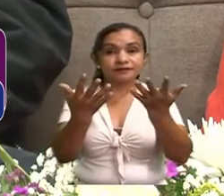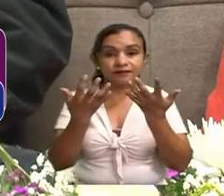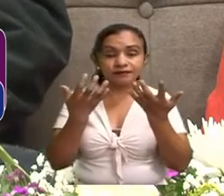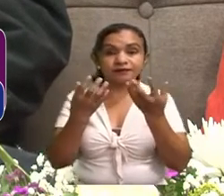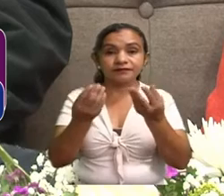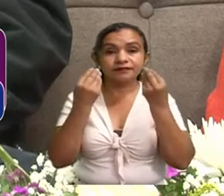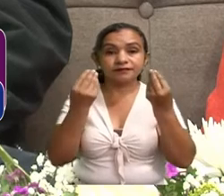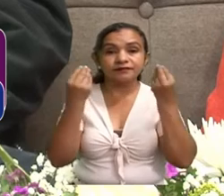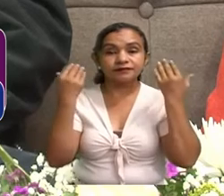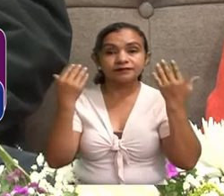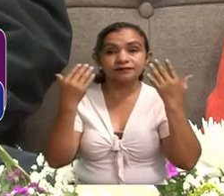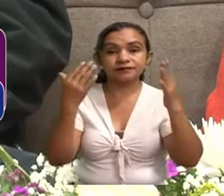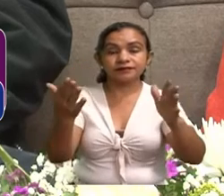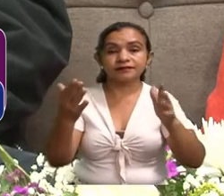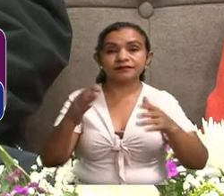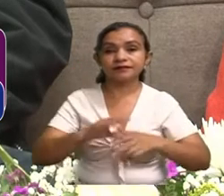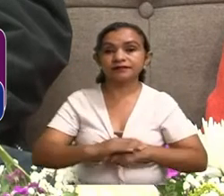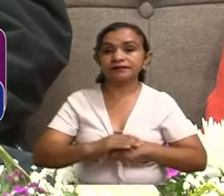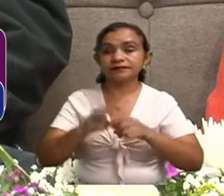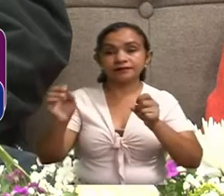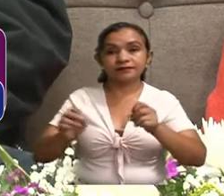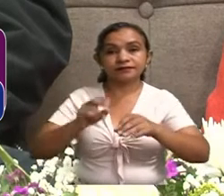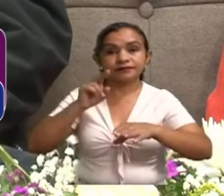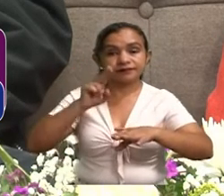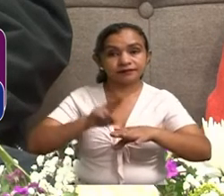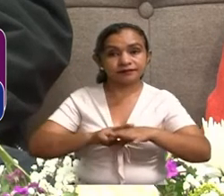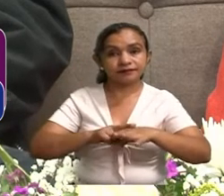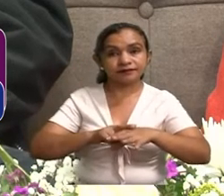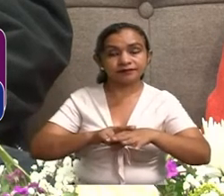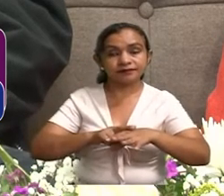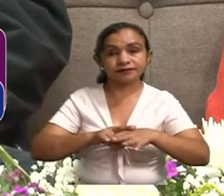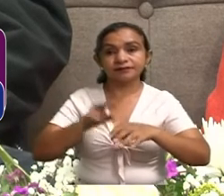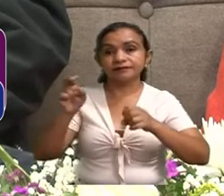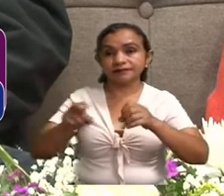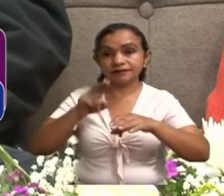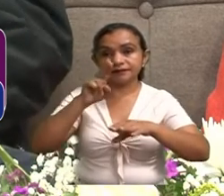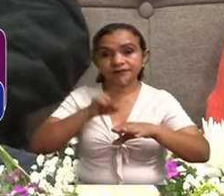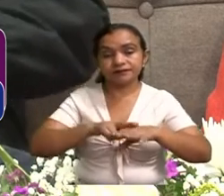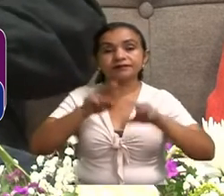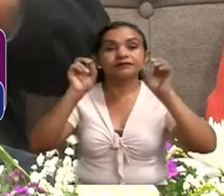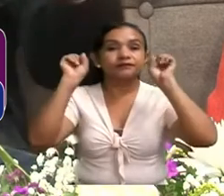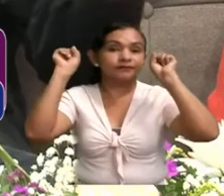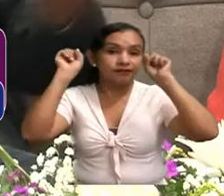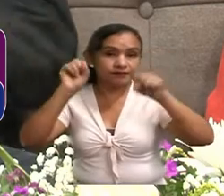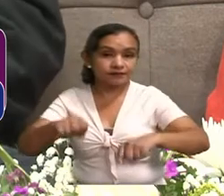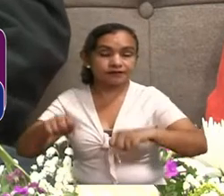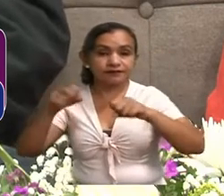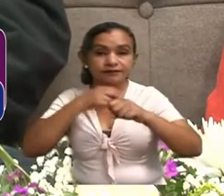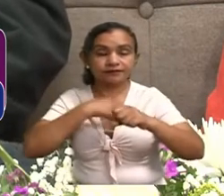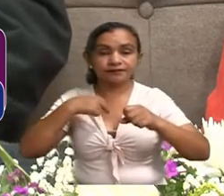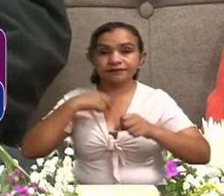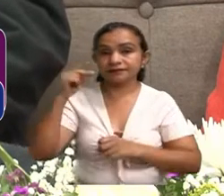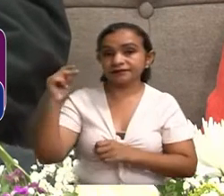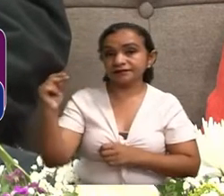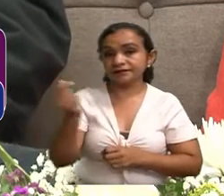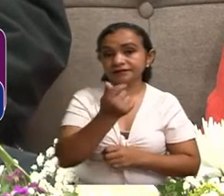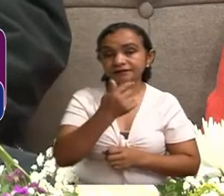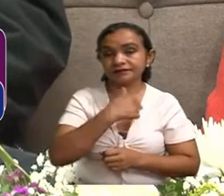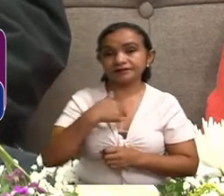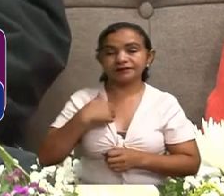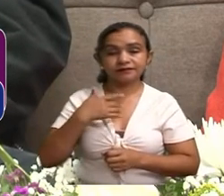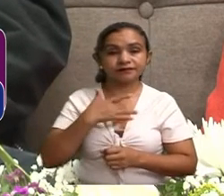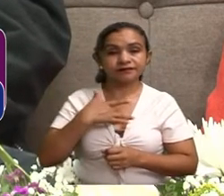muchos recursos a nivel nacional, de nuestros recursos nacionales, para poder brindar respuesta rápido. Pero esto